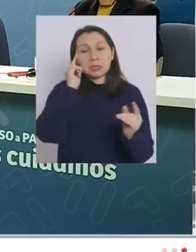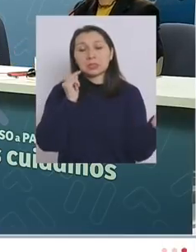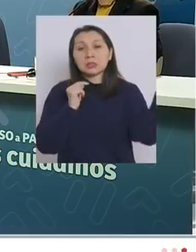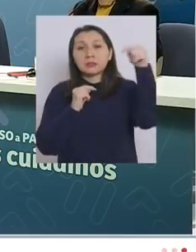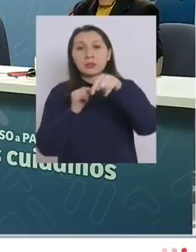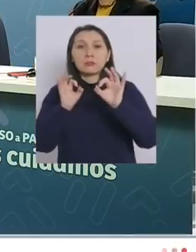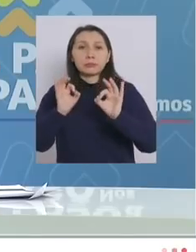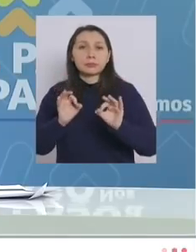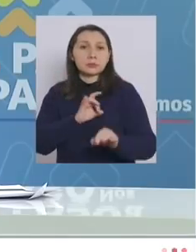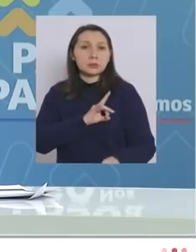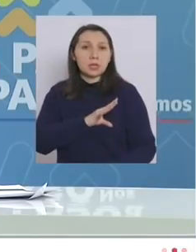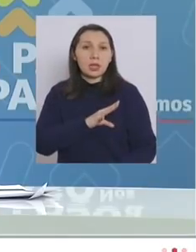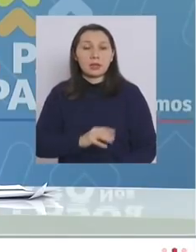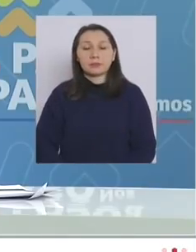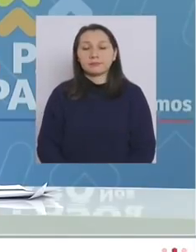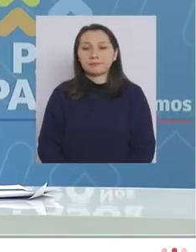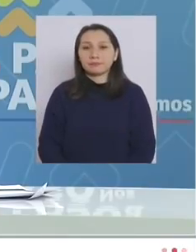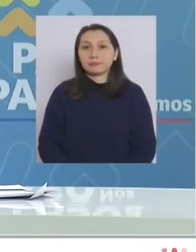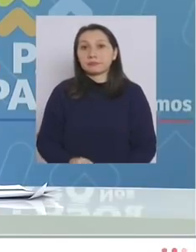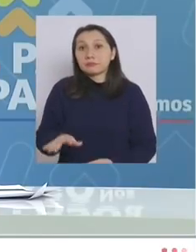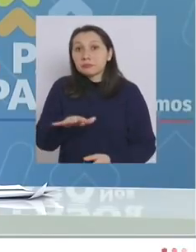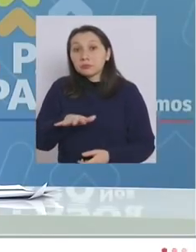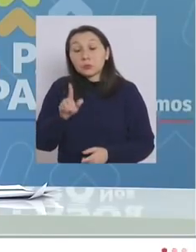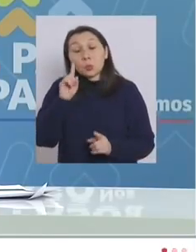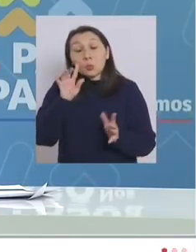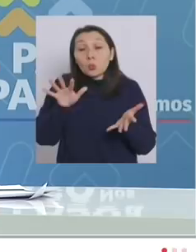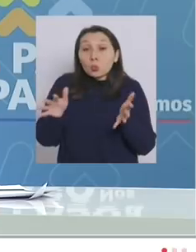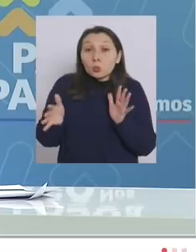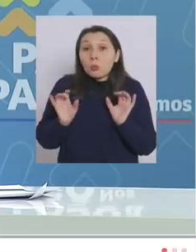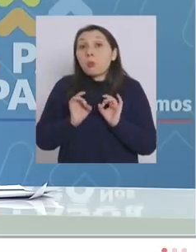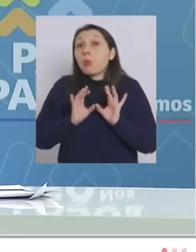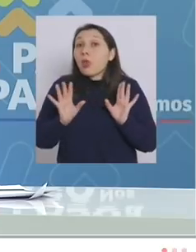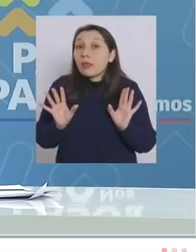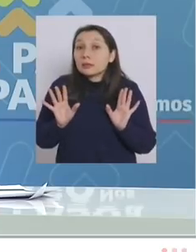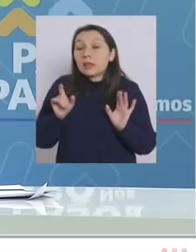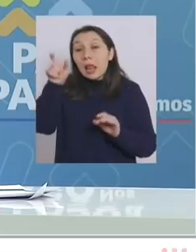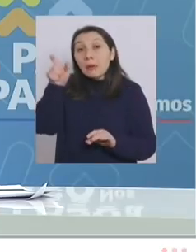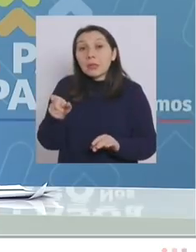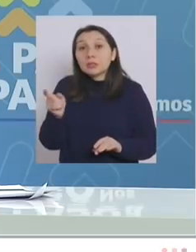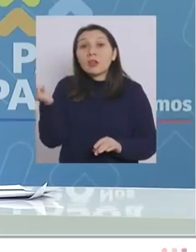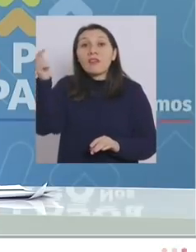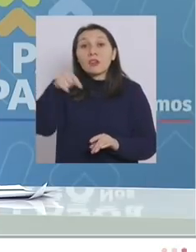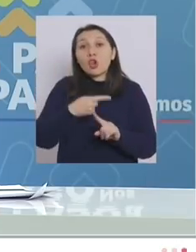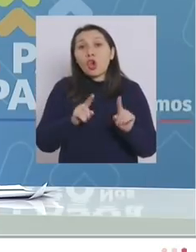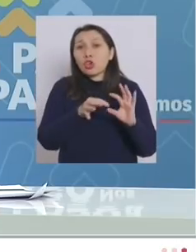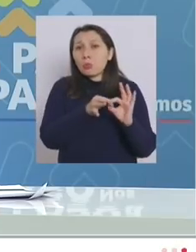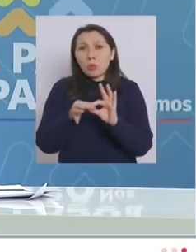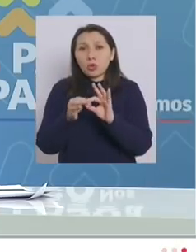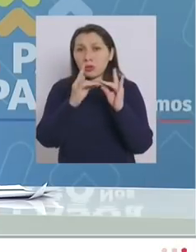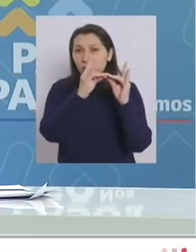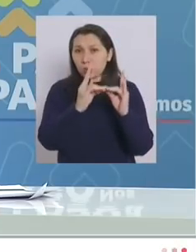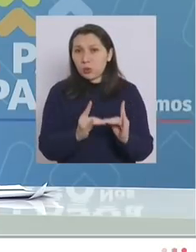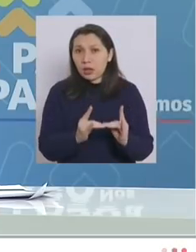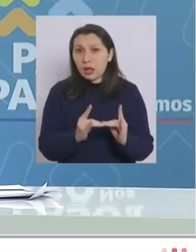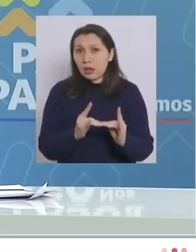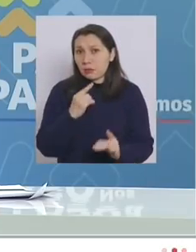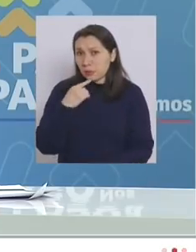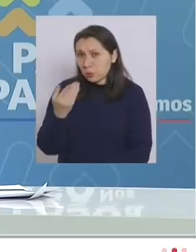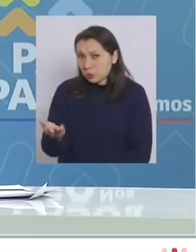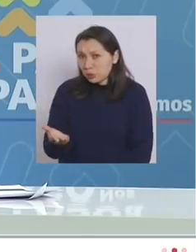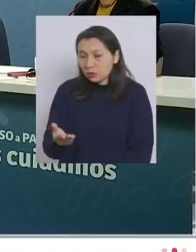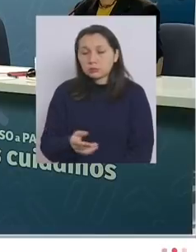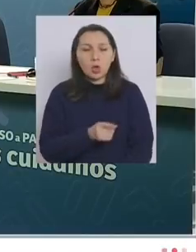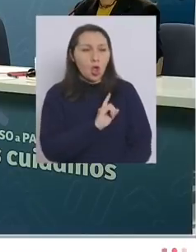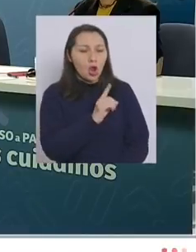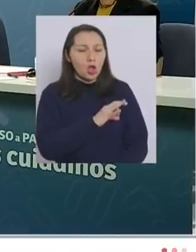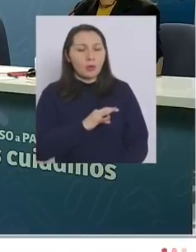Chile? ¿Se supone, dice usted, está poniendo en duda que la persona vino por otros motivos al funeral?